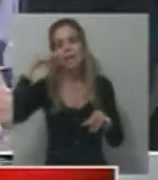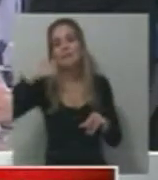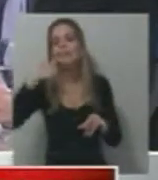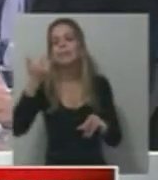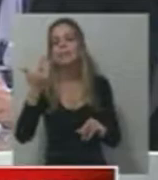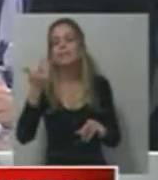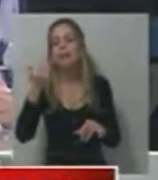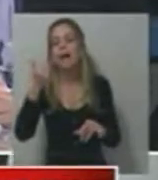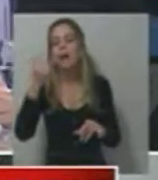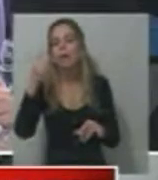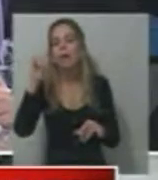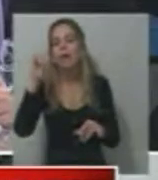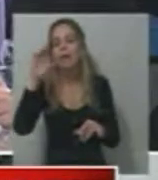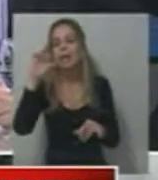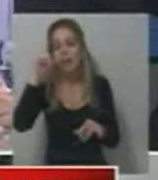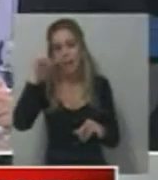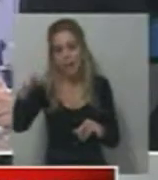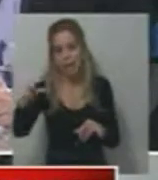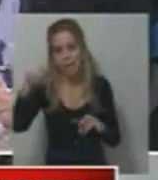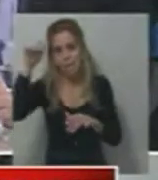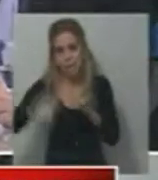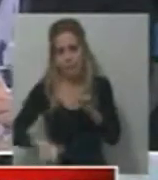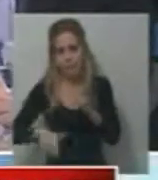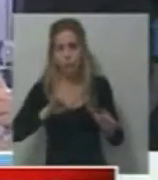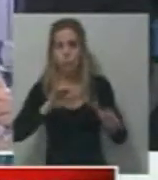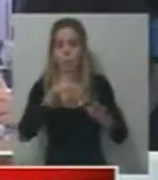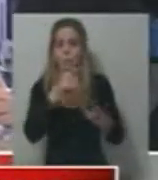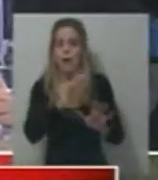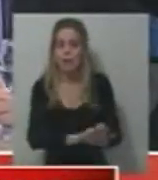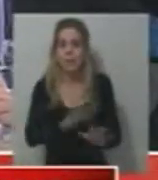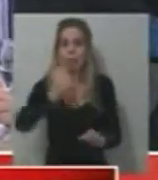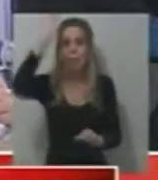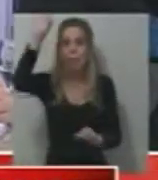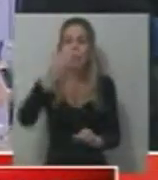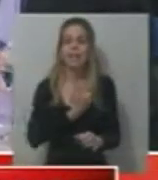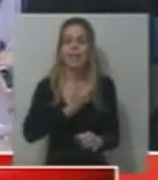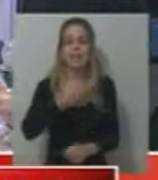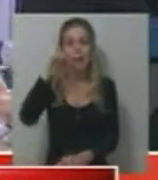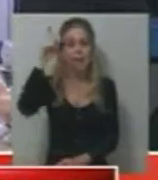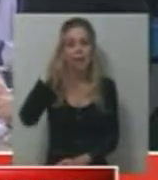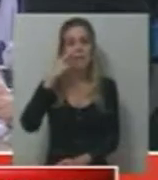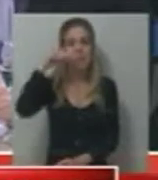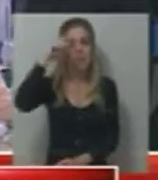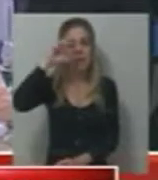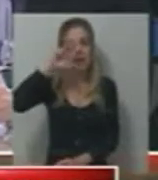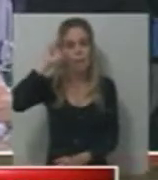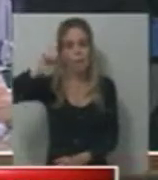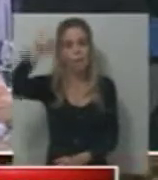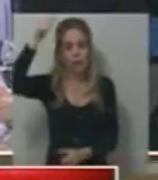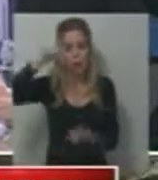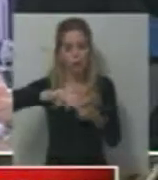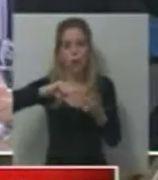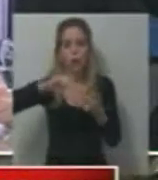con algunas diferencias a favor de Massa. Digo, en Santa Fe, a favor de Wiener se estiraría. En Mendoza, a favor de Cobos